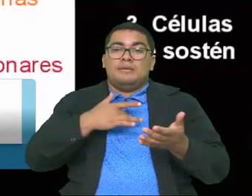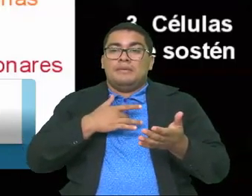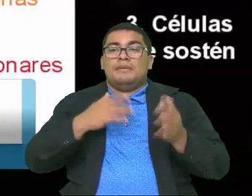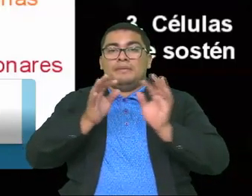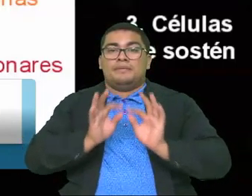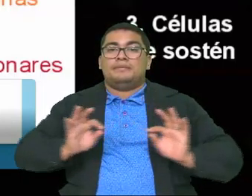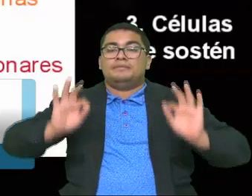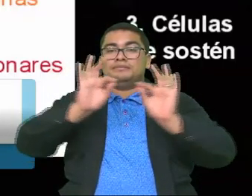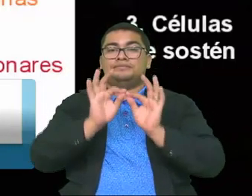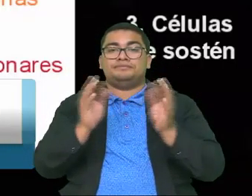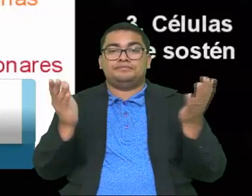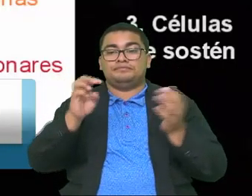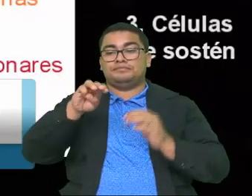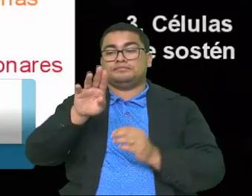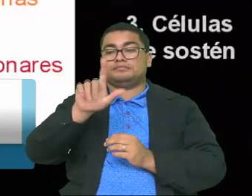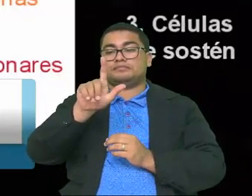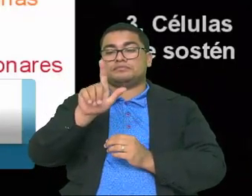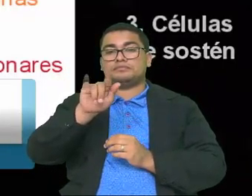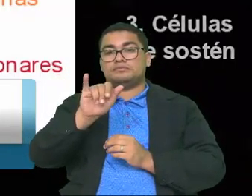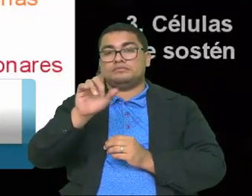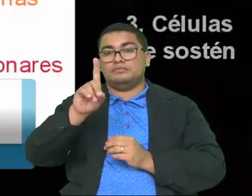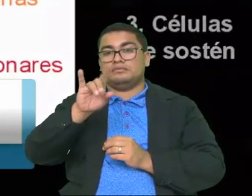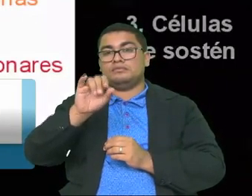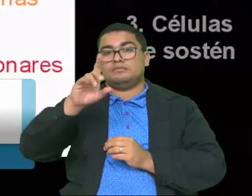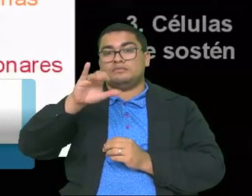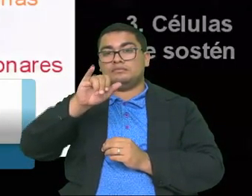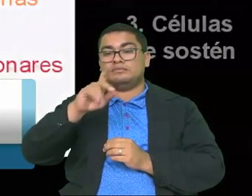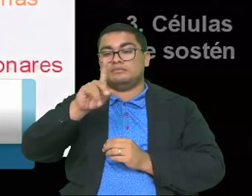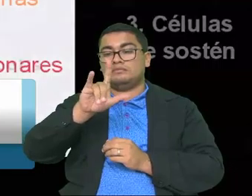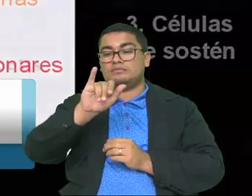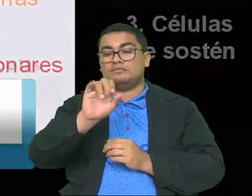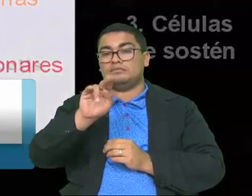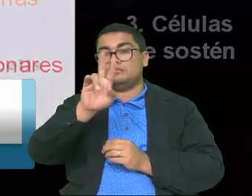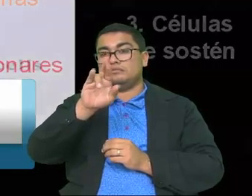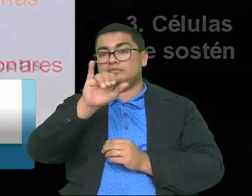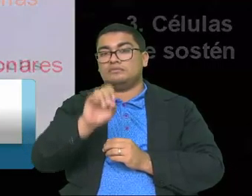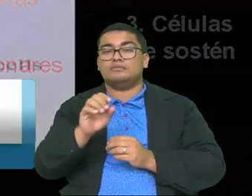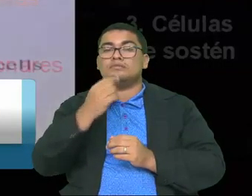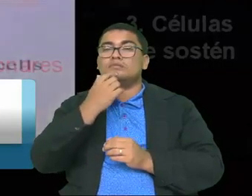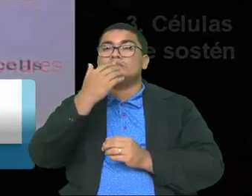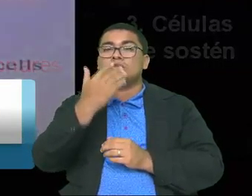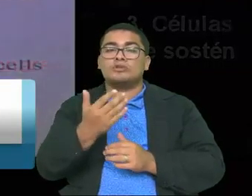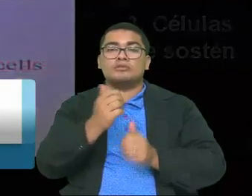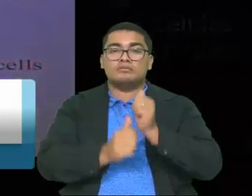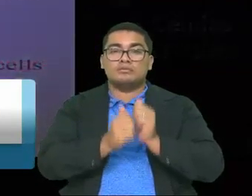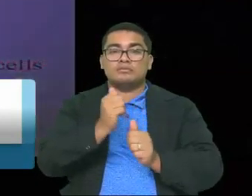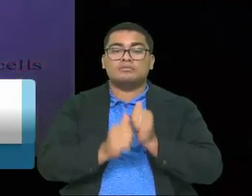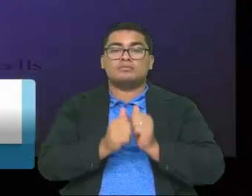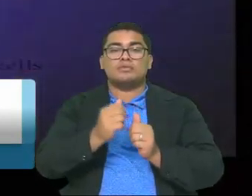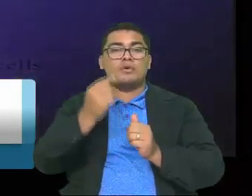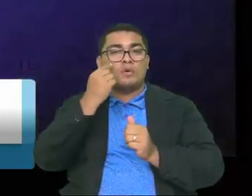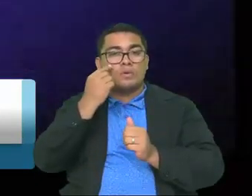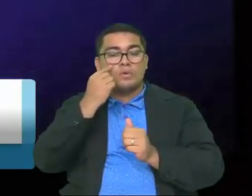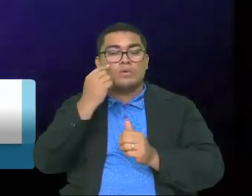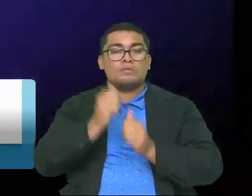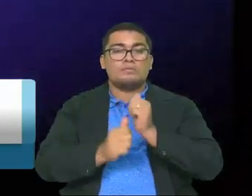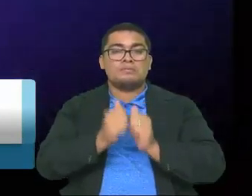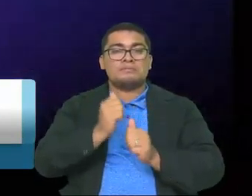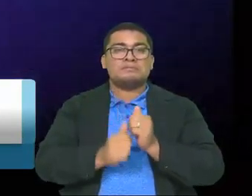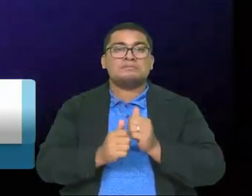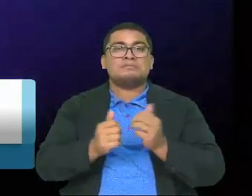de las neuritis que nos llegan a nosotros, a nuestra consulta diaria, estos están relacionados con algún problema sistémico, algún